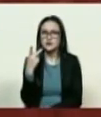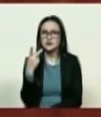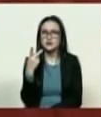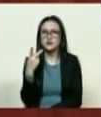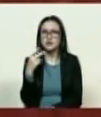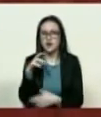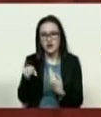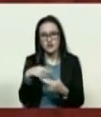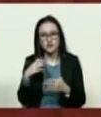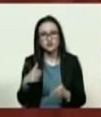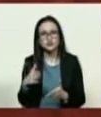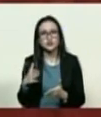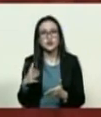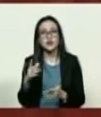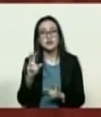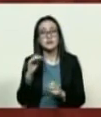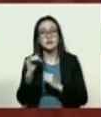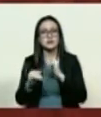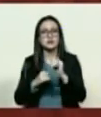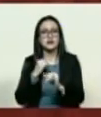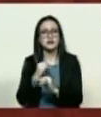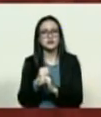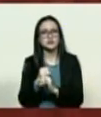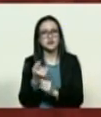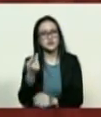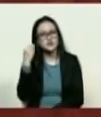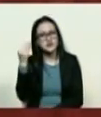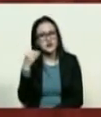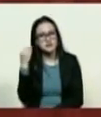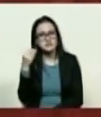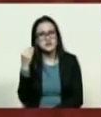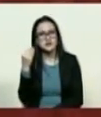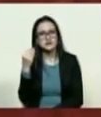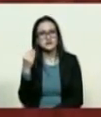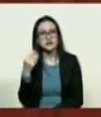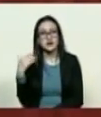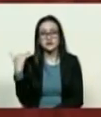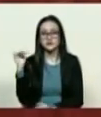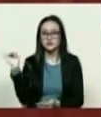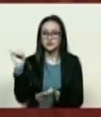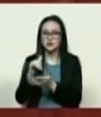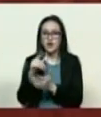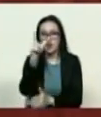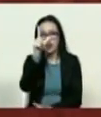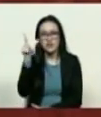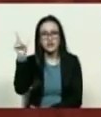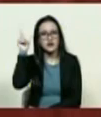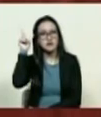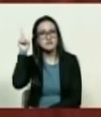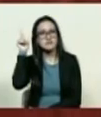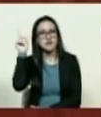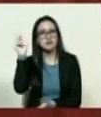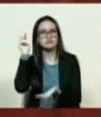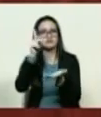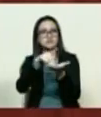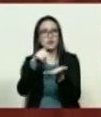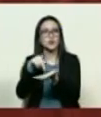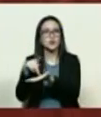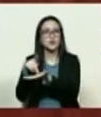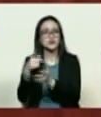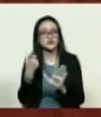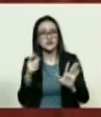pronunciamiento? Y en materia internacional quisiera conocer también su posición en torno a la reciente gira de Antonio Ledezma por Hungría, donde aseguraba que